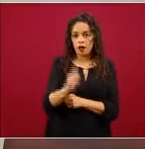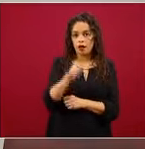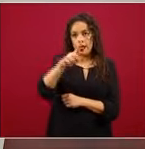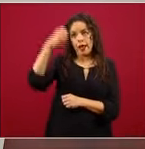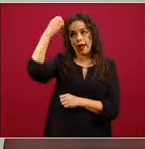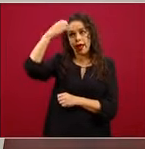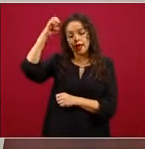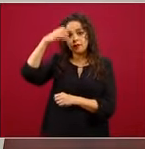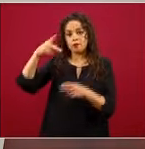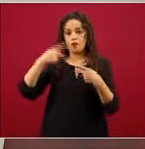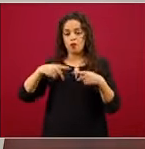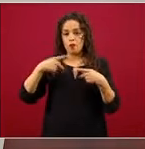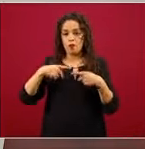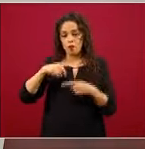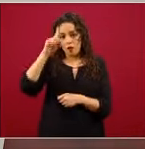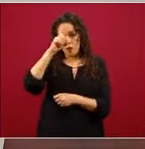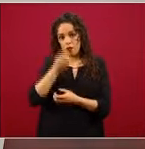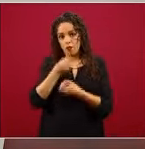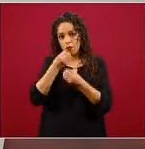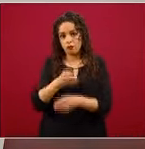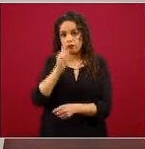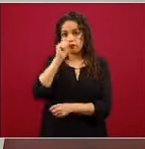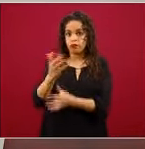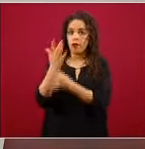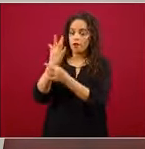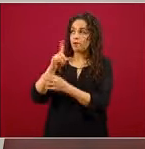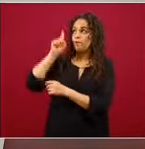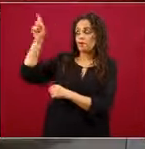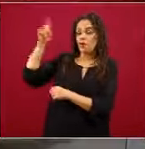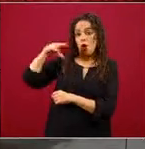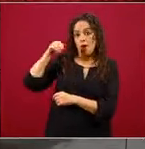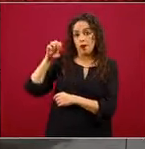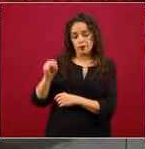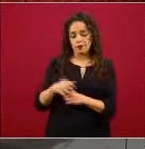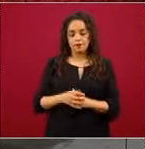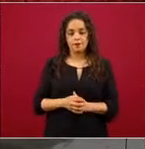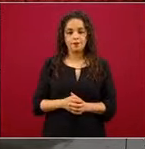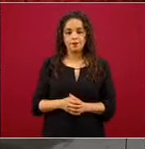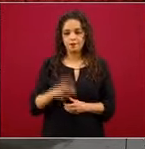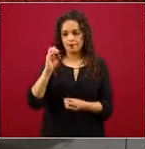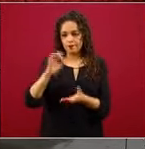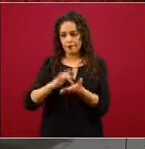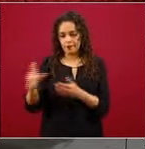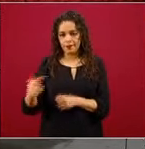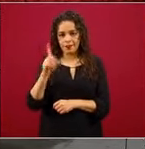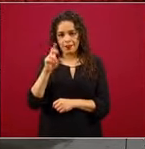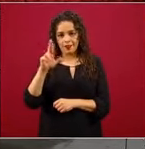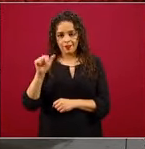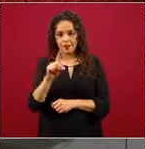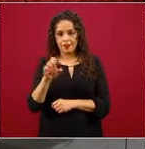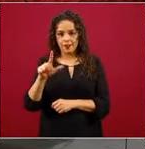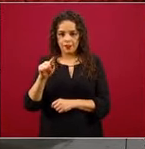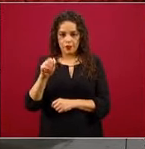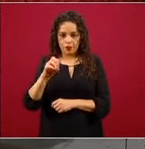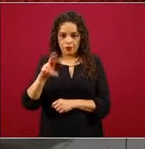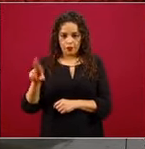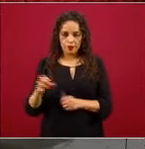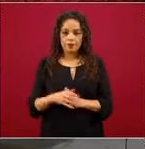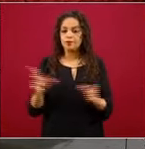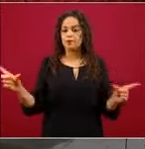de Prevención de Infecciones de la Organización Mundial de la Salud. Gracias, doctora de la Torre. Entonces, en conclusión, respecto a